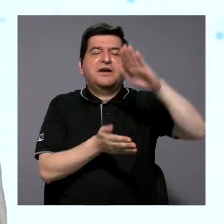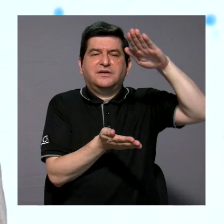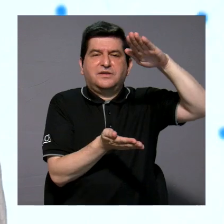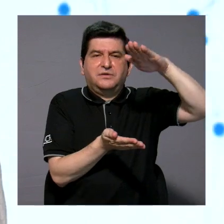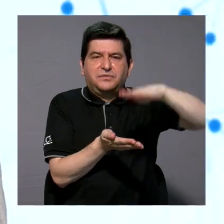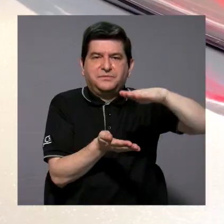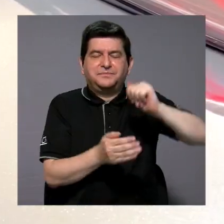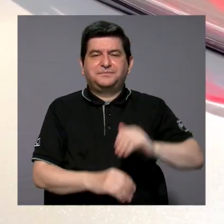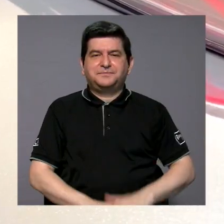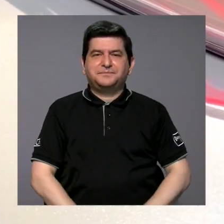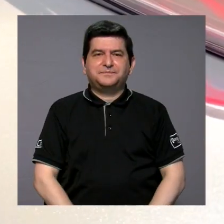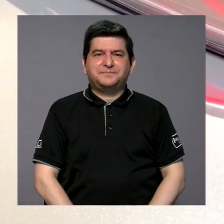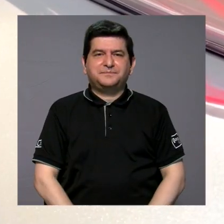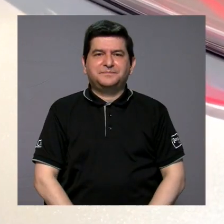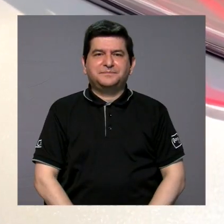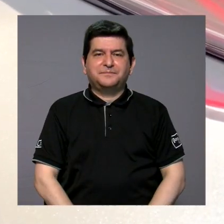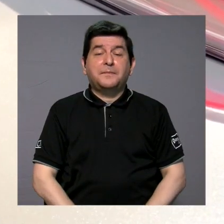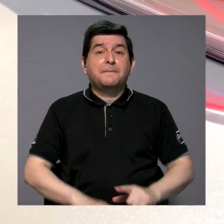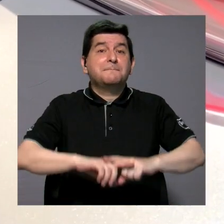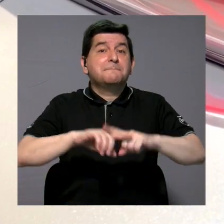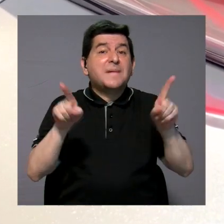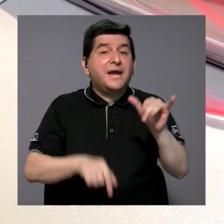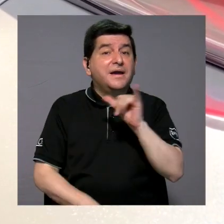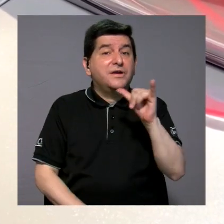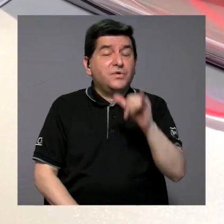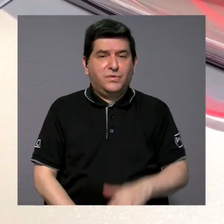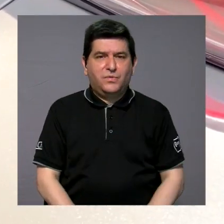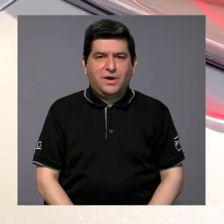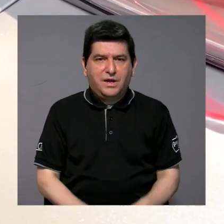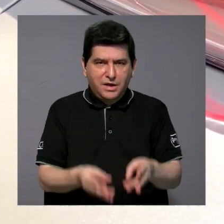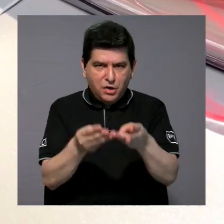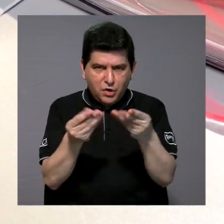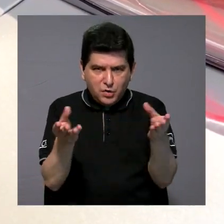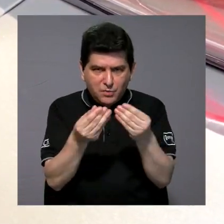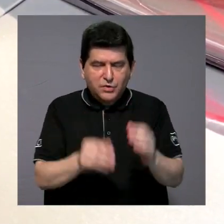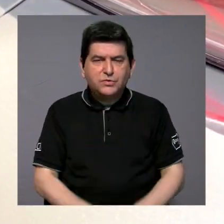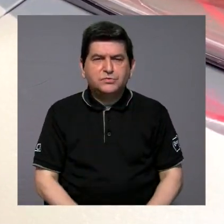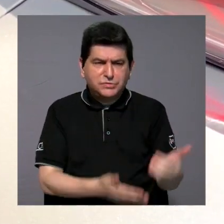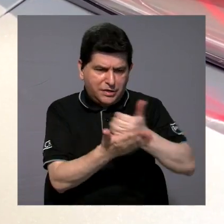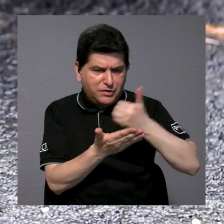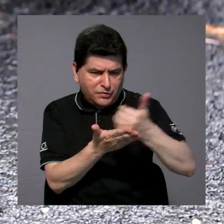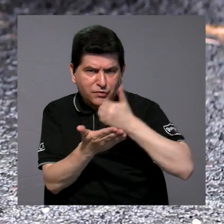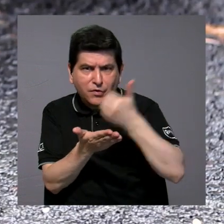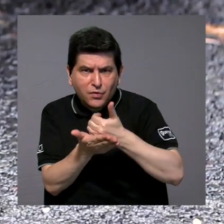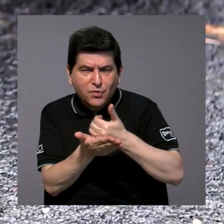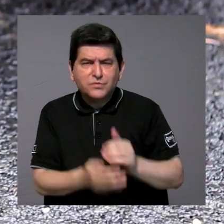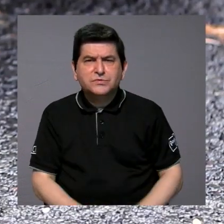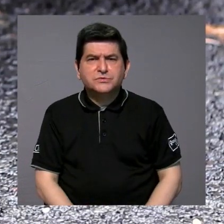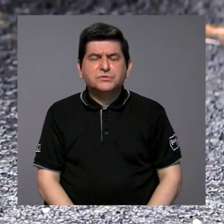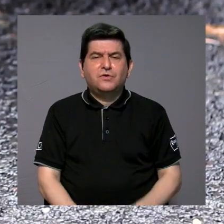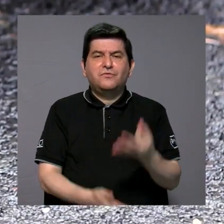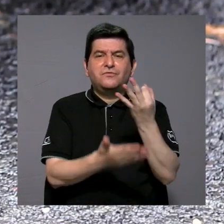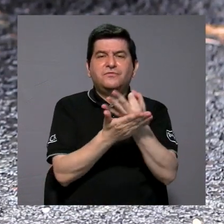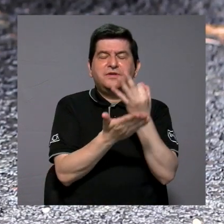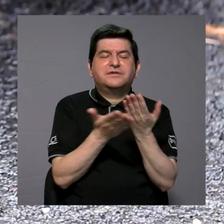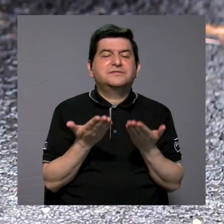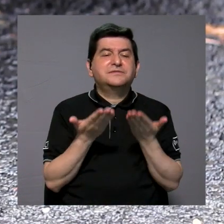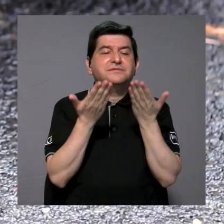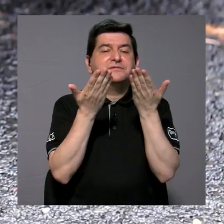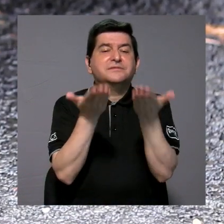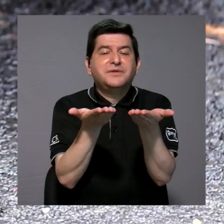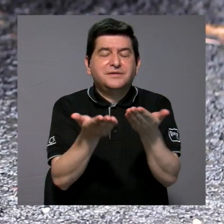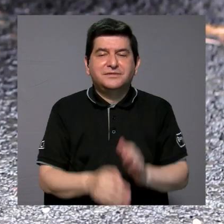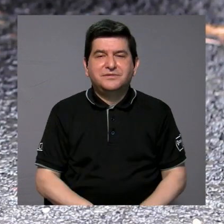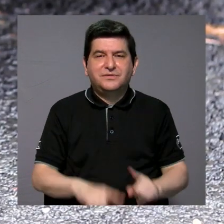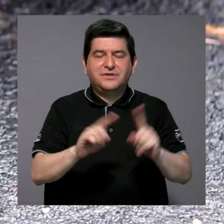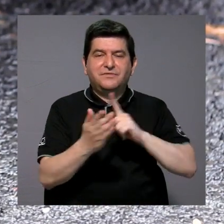reducción, ¿verdad? Pero también va a generar muchísimos recursos que van a financiar